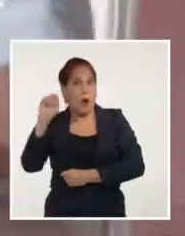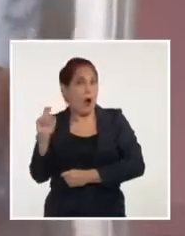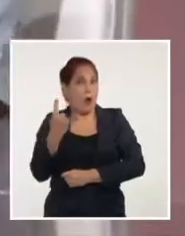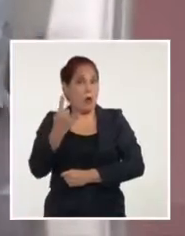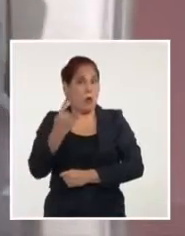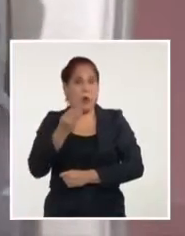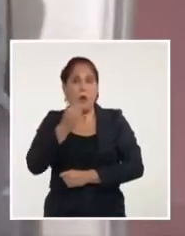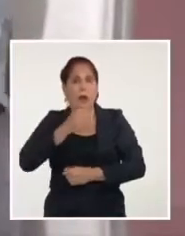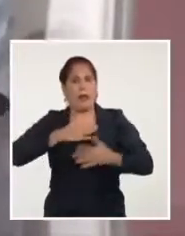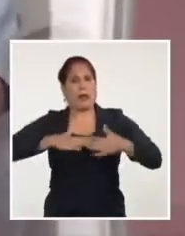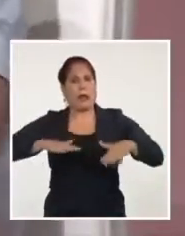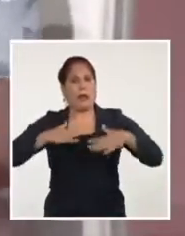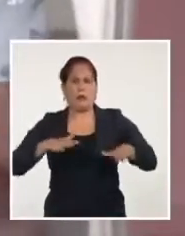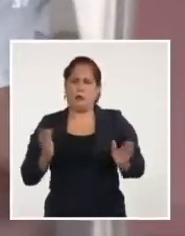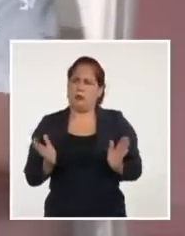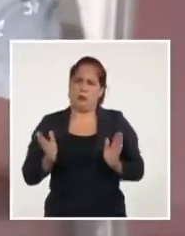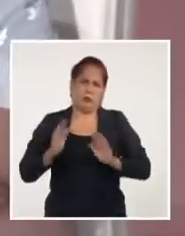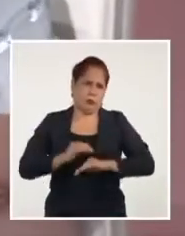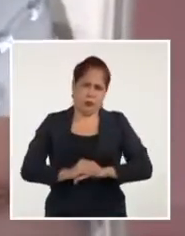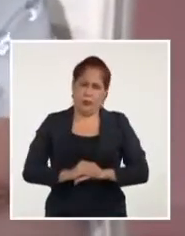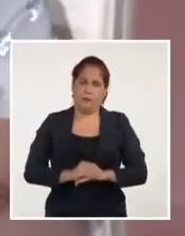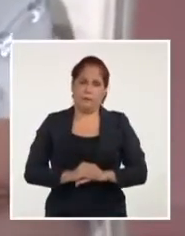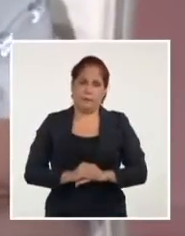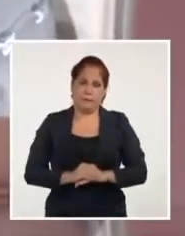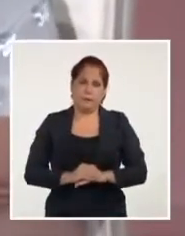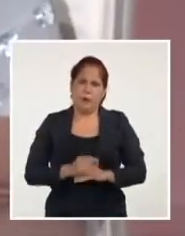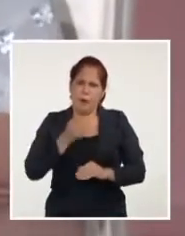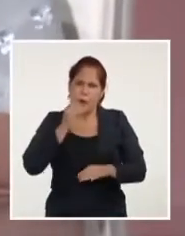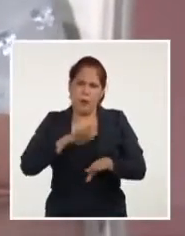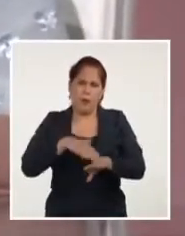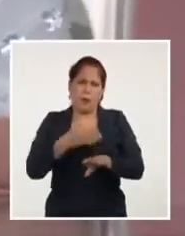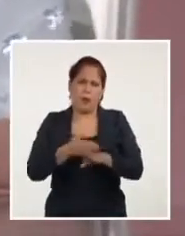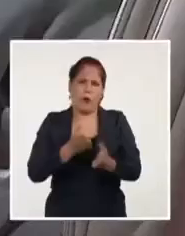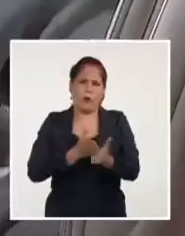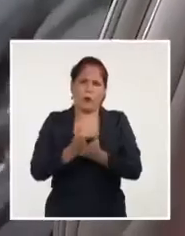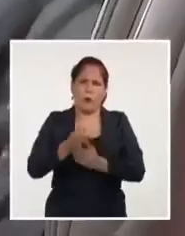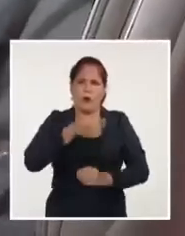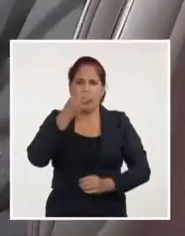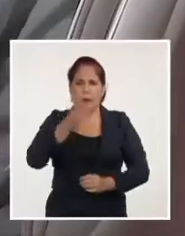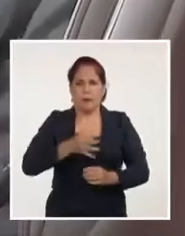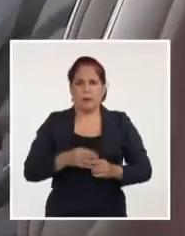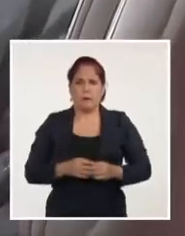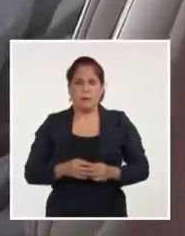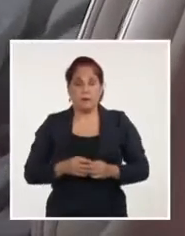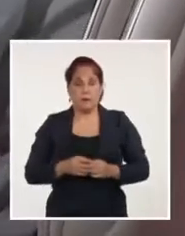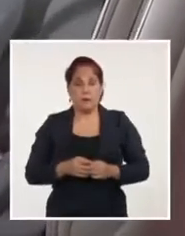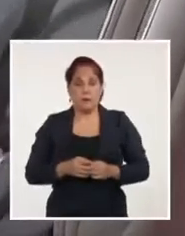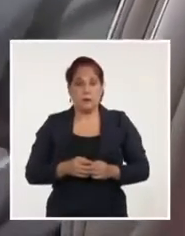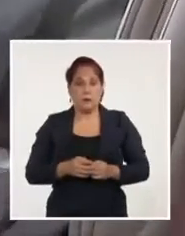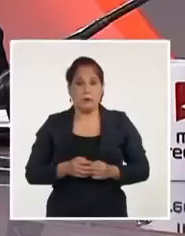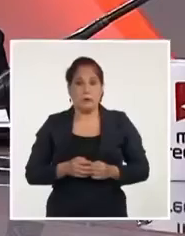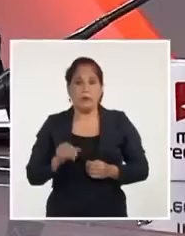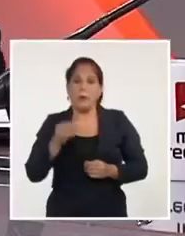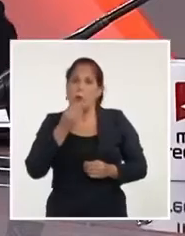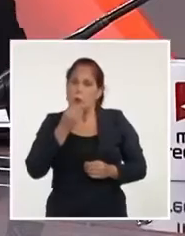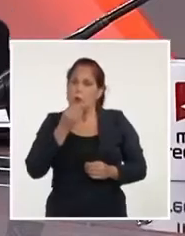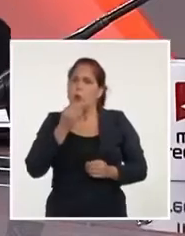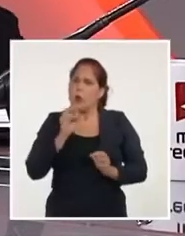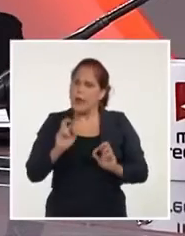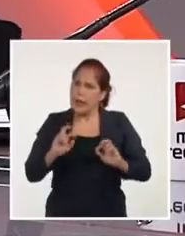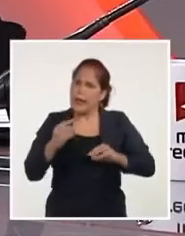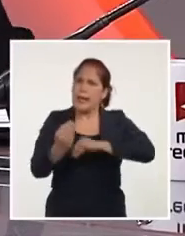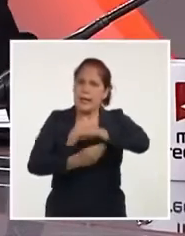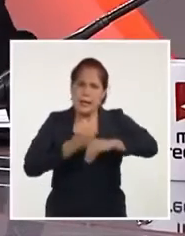entonces hacia ese plano. Y ahí pudiéramos después seguir hablando interesante porque es parte de la manipulación. Y cómo reapropiarse de símbolos, cómo poder